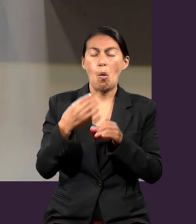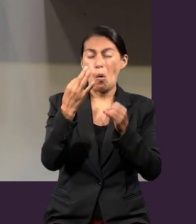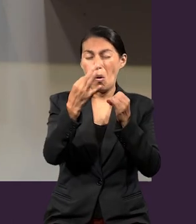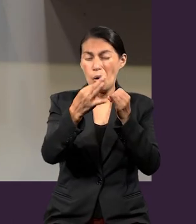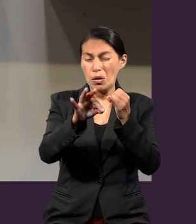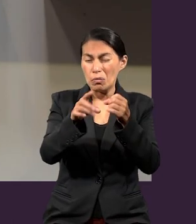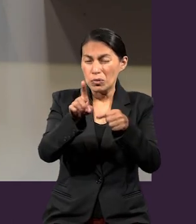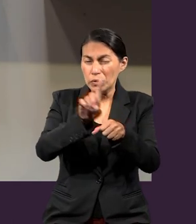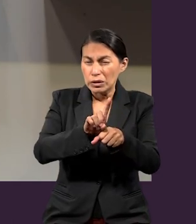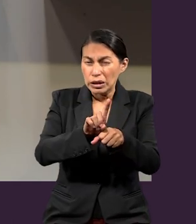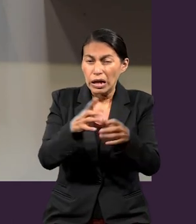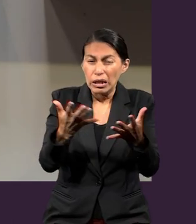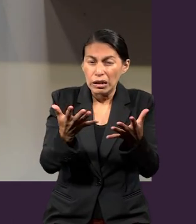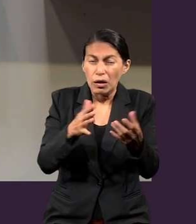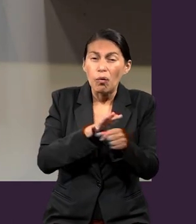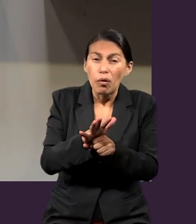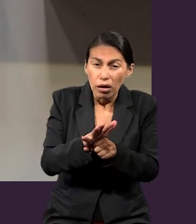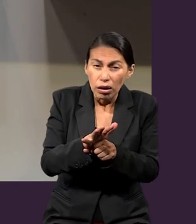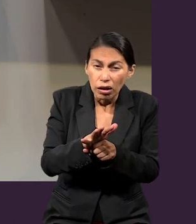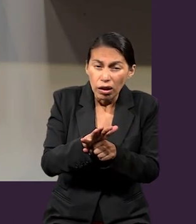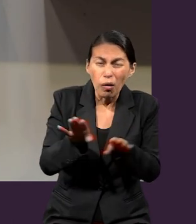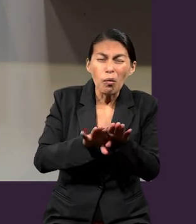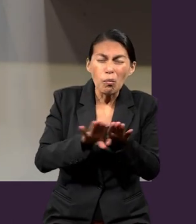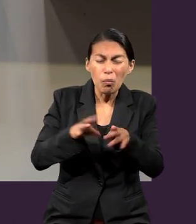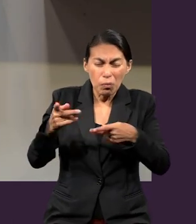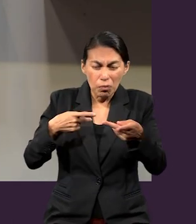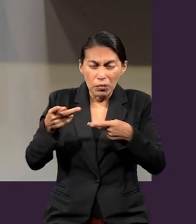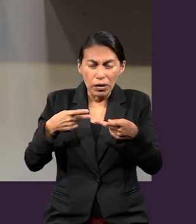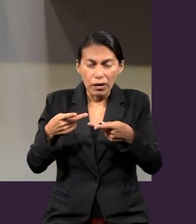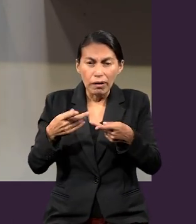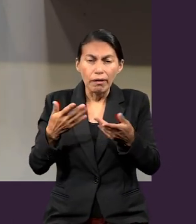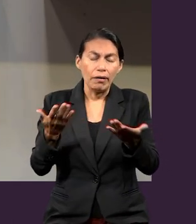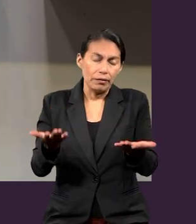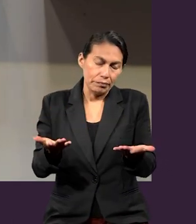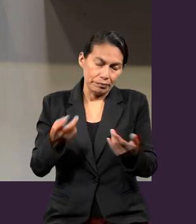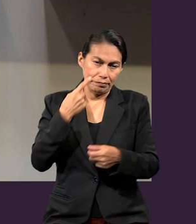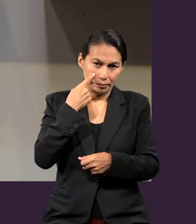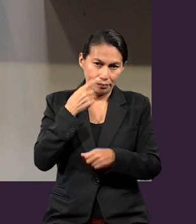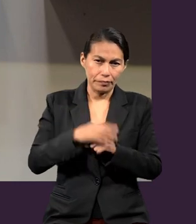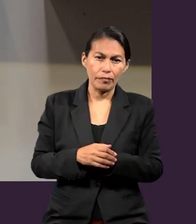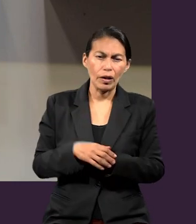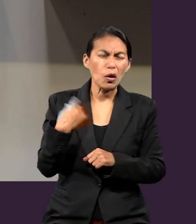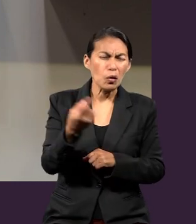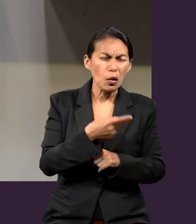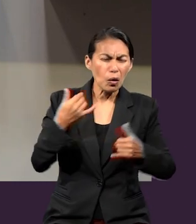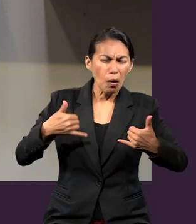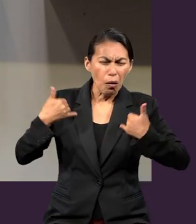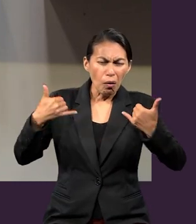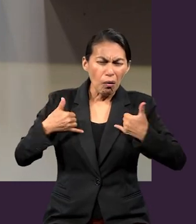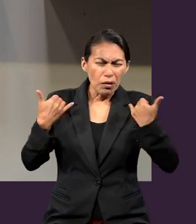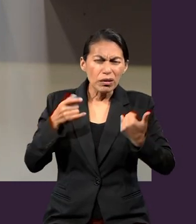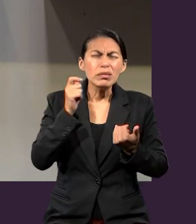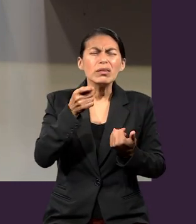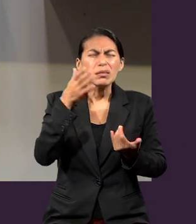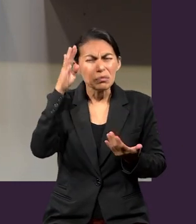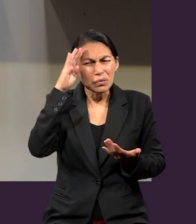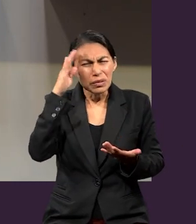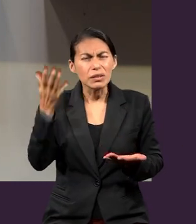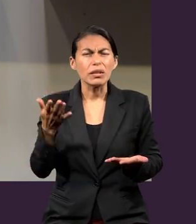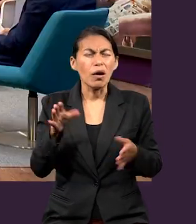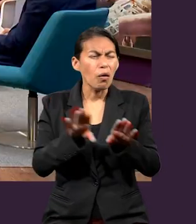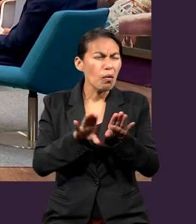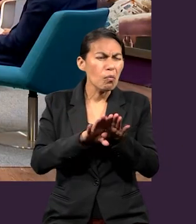los últimos días y cómo estar preparados. Como jóvenes ustedes, ¿cómo piensa que podemos